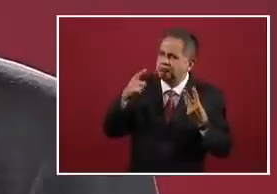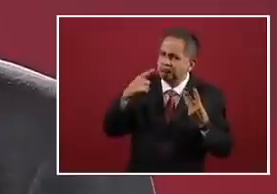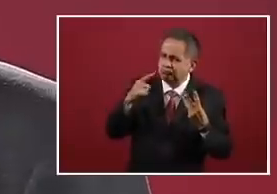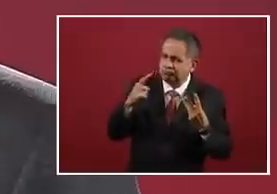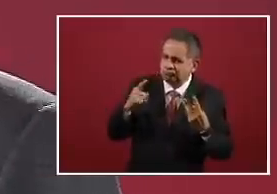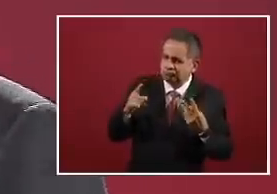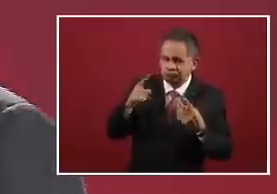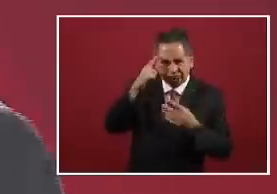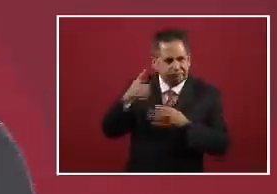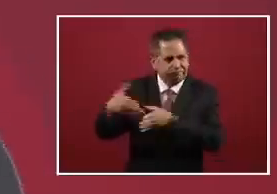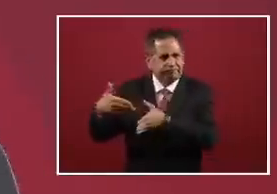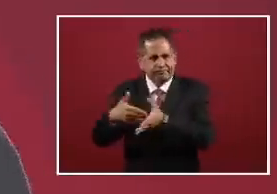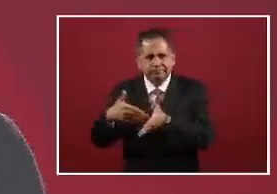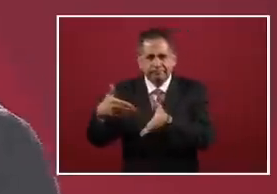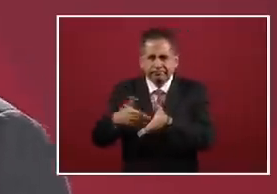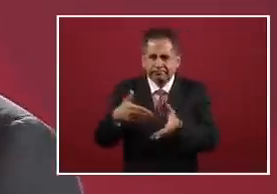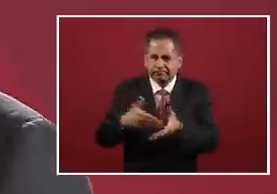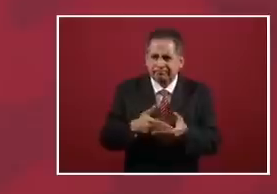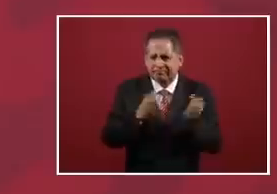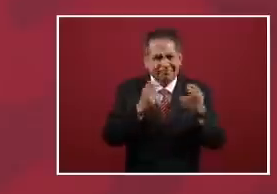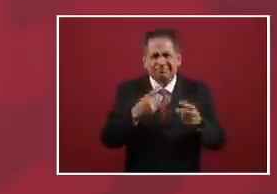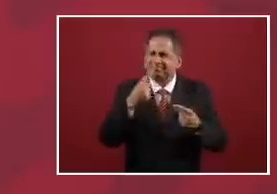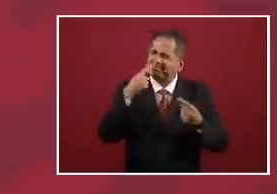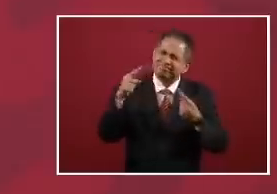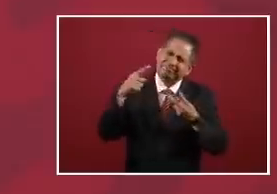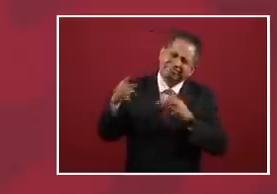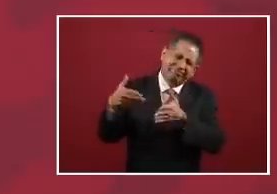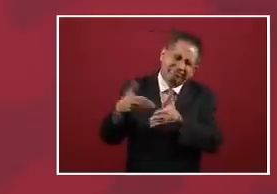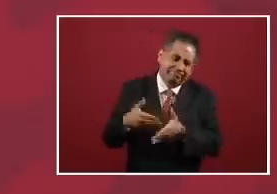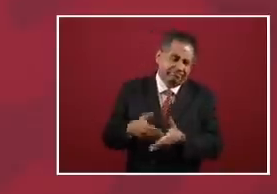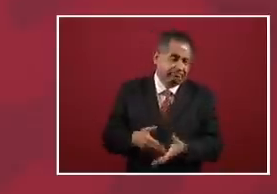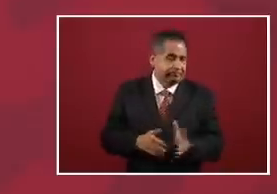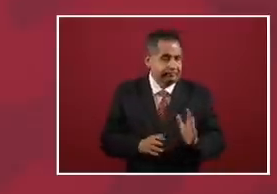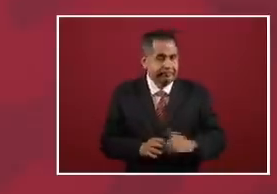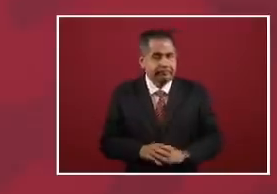lanzar amparos, muchos amparos.